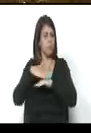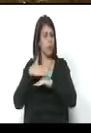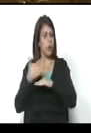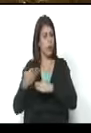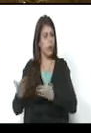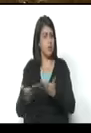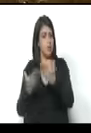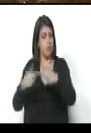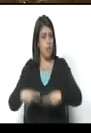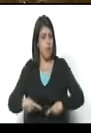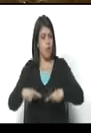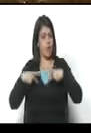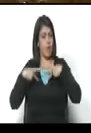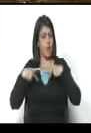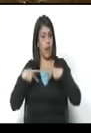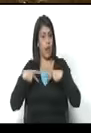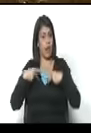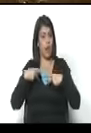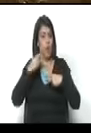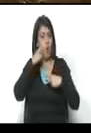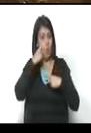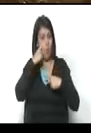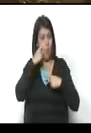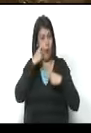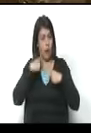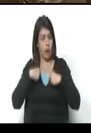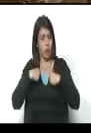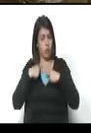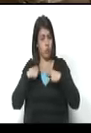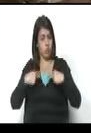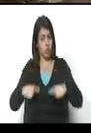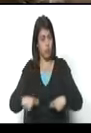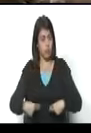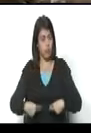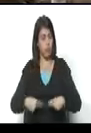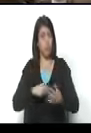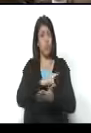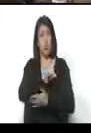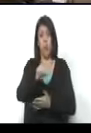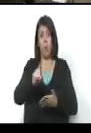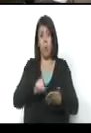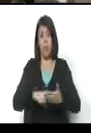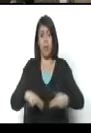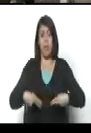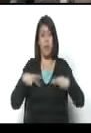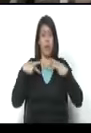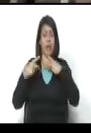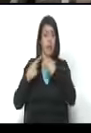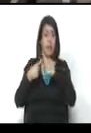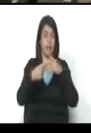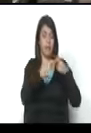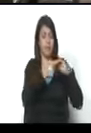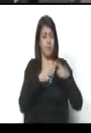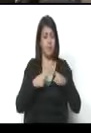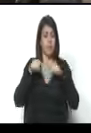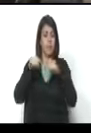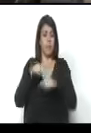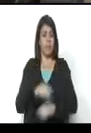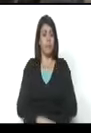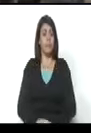al servicio de la vida humana, sino al servicio de la vida en su plena diversidad, en su